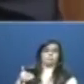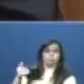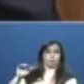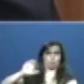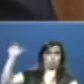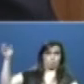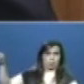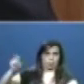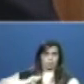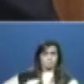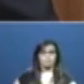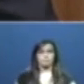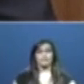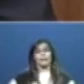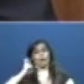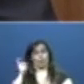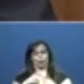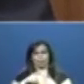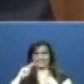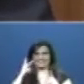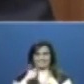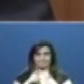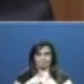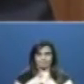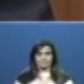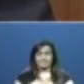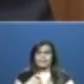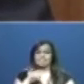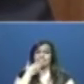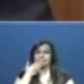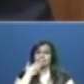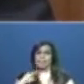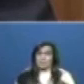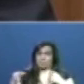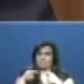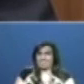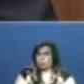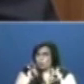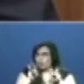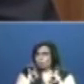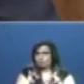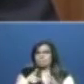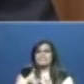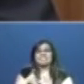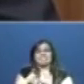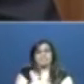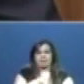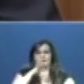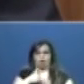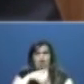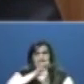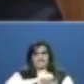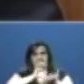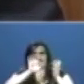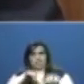segunda que es nuevo margen de déficit no consiste en la llegada a Castilla y león